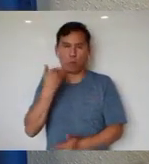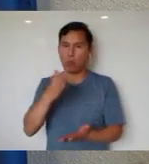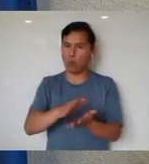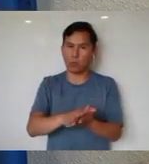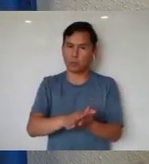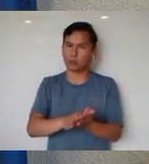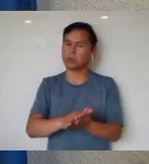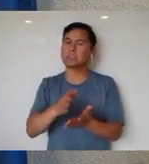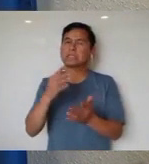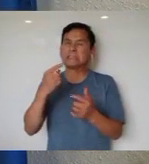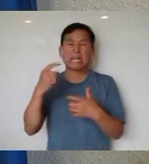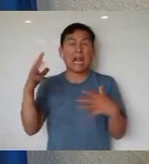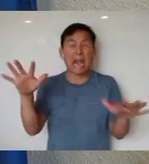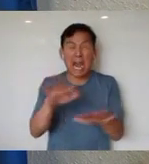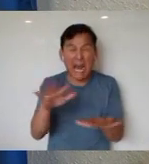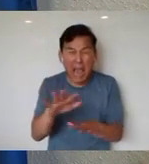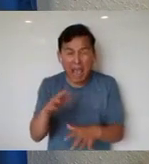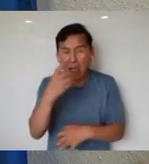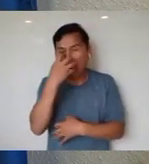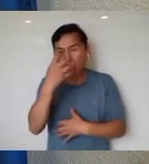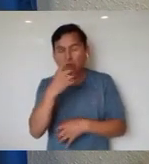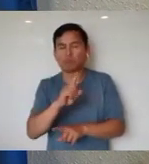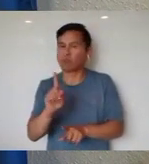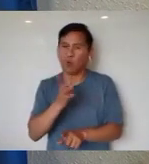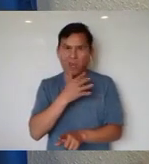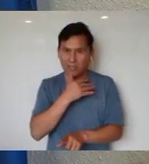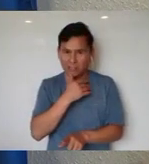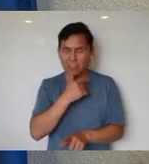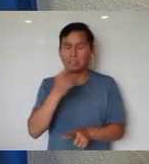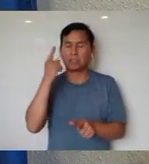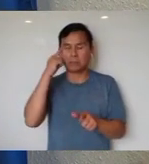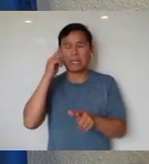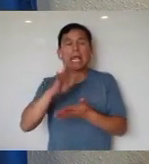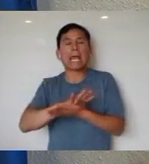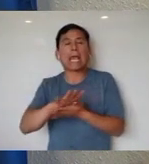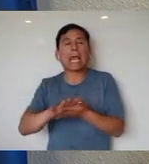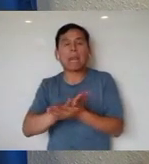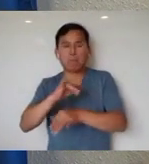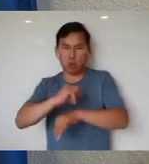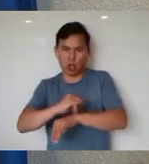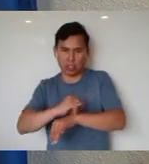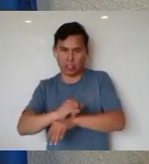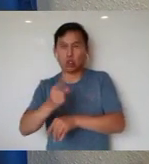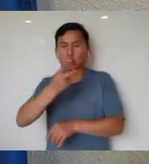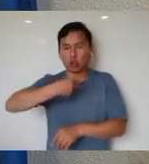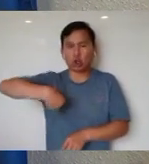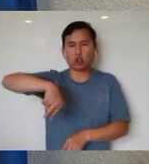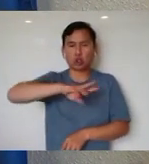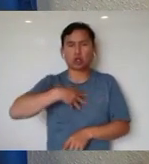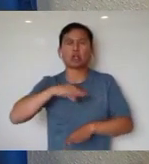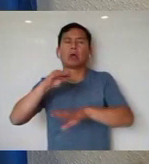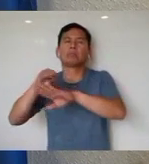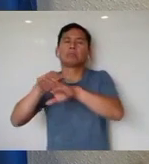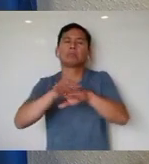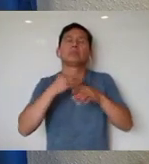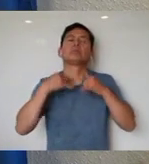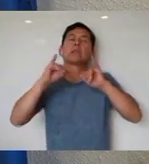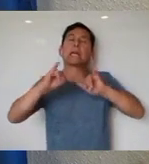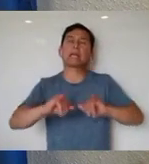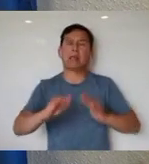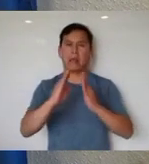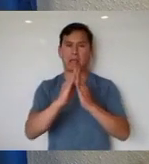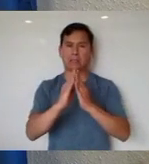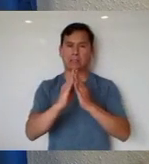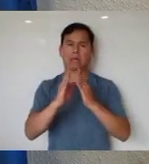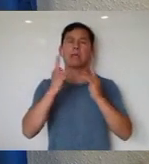tampoco pacientes críticos, pero queremos que nuestra región sea un ejemplo. Por eso es que estamos haciendo este llamado a quedarnos en